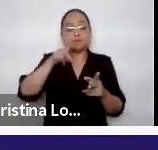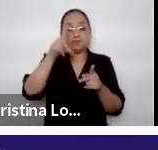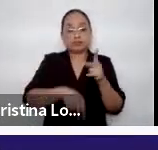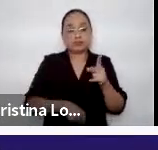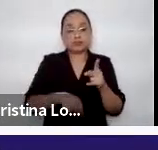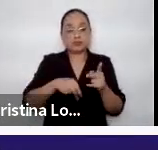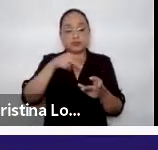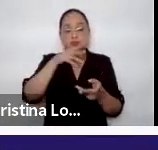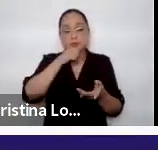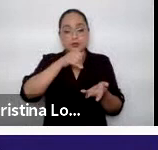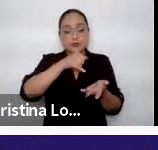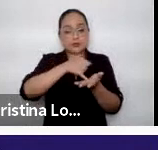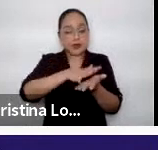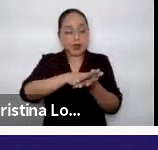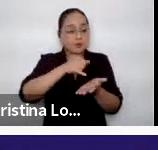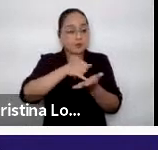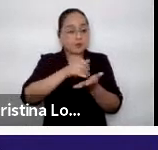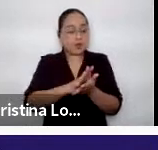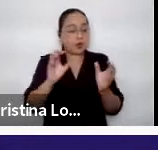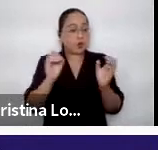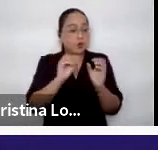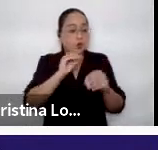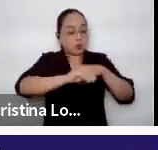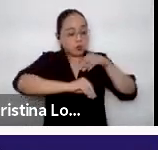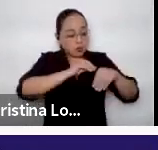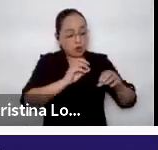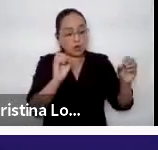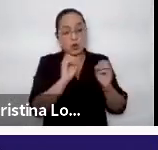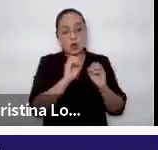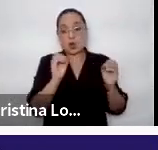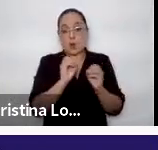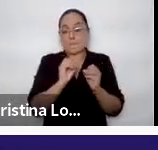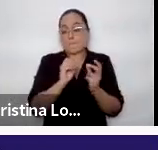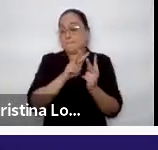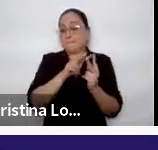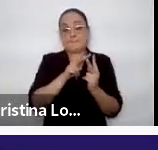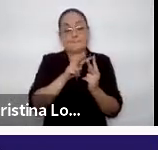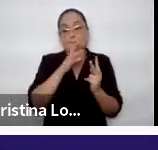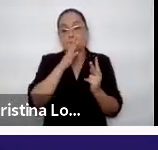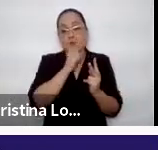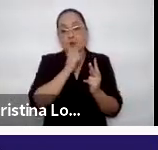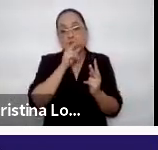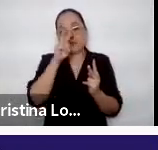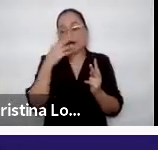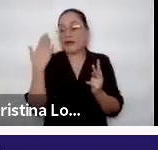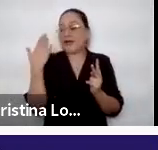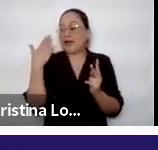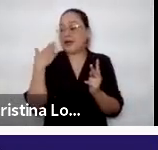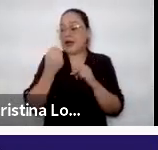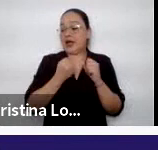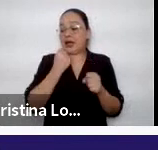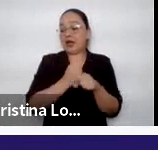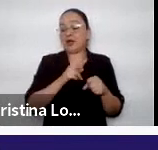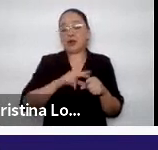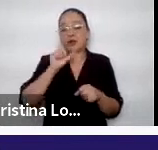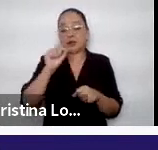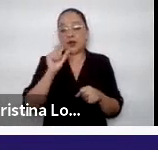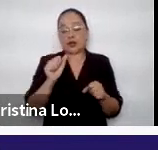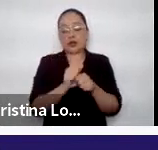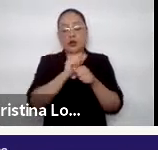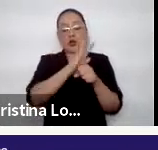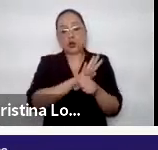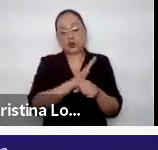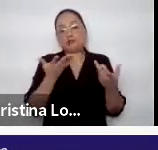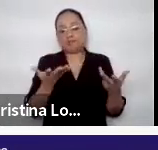Gaceta y del Semanario Judicial de la Federación. Fue muy, muy reciente el año pasado. Bien, ahora,